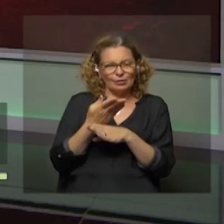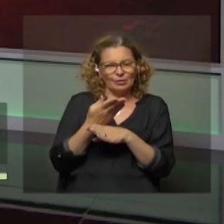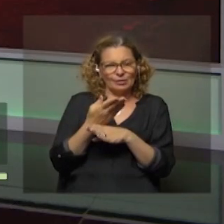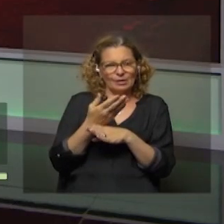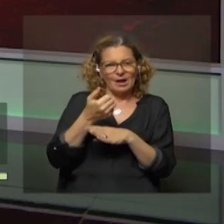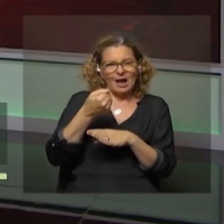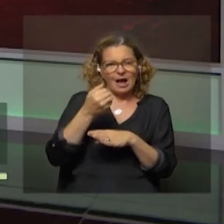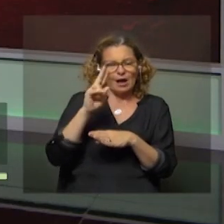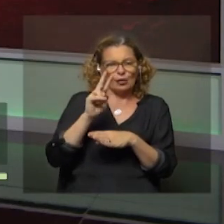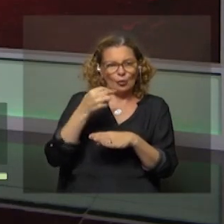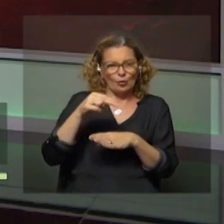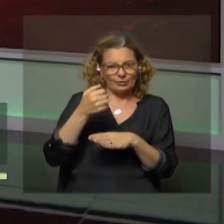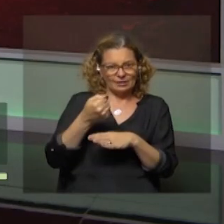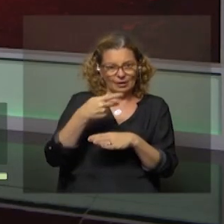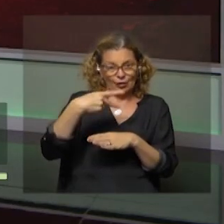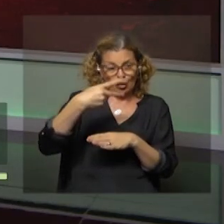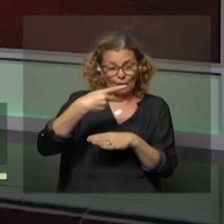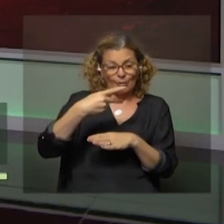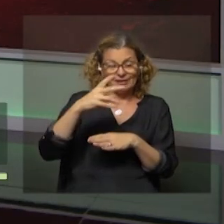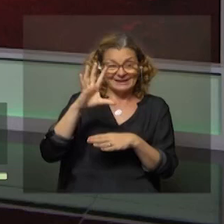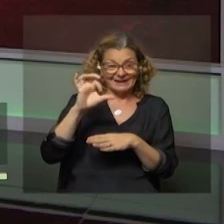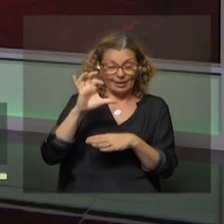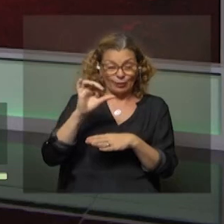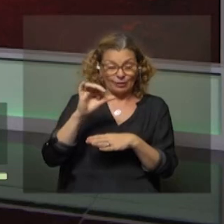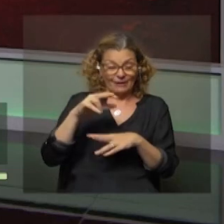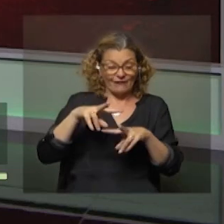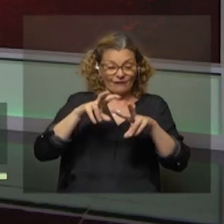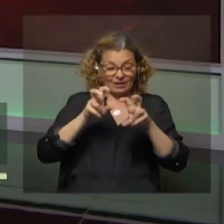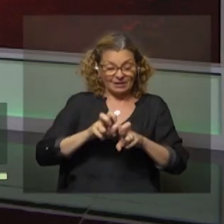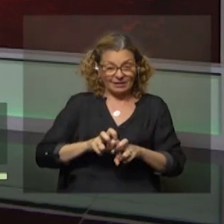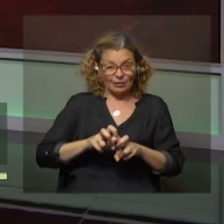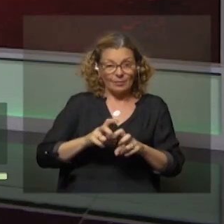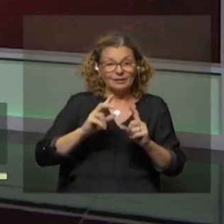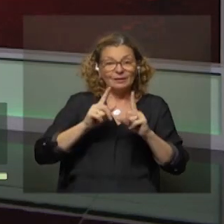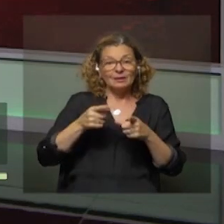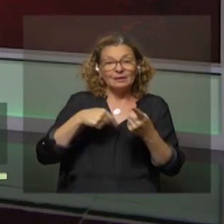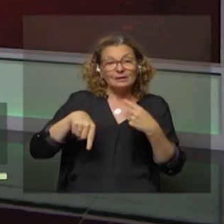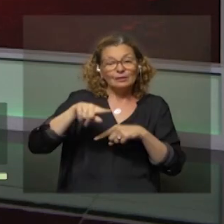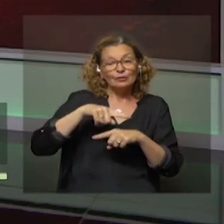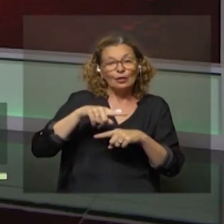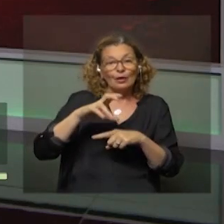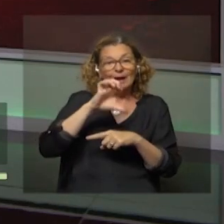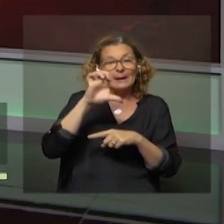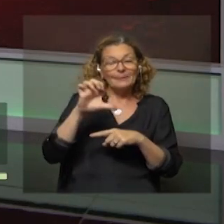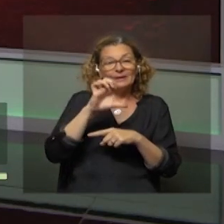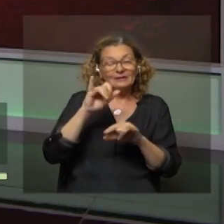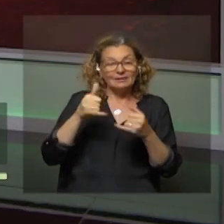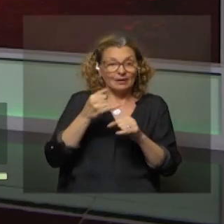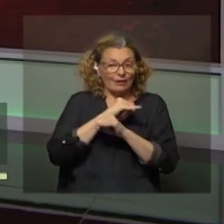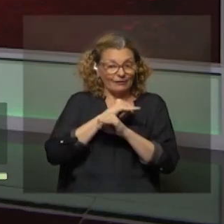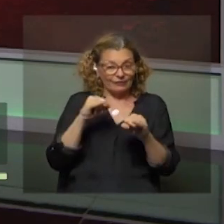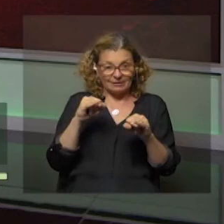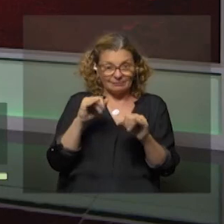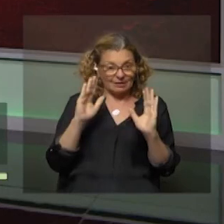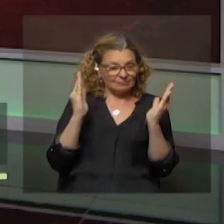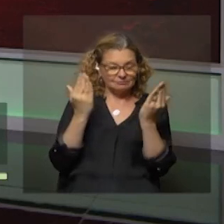asesiano para la generación de fichas personales pero en la que está envuelta esta empresa que ya va a dejar de operar Pero también